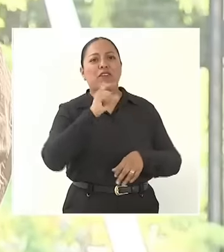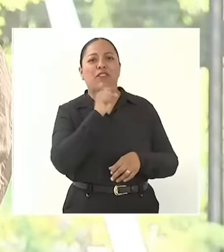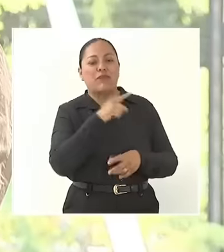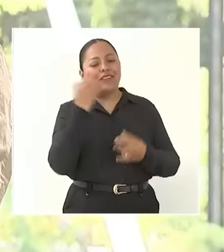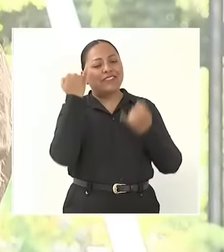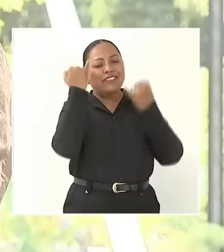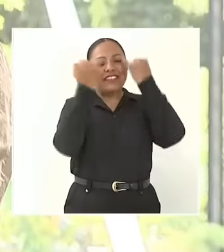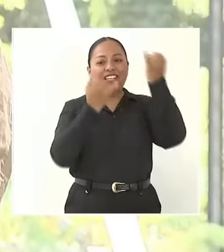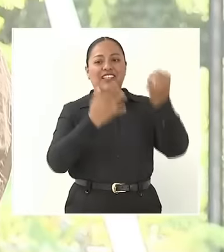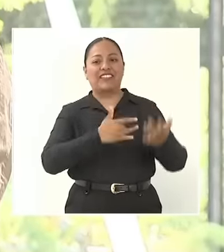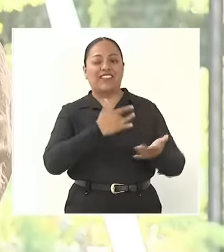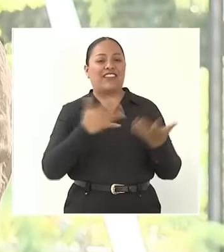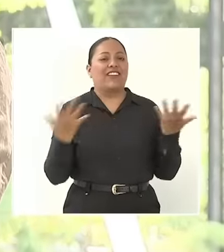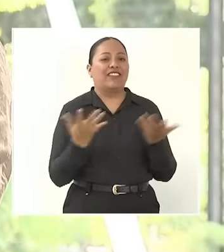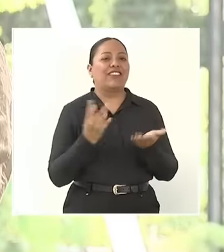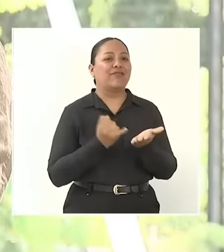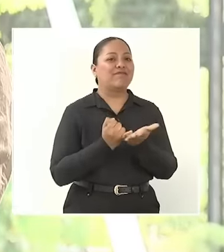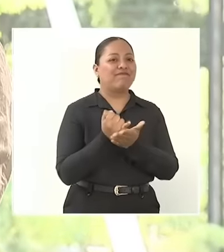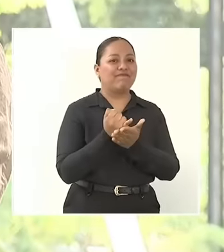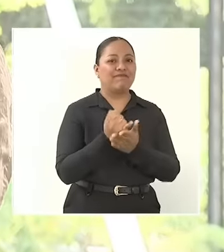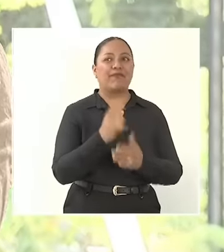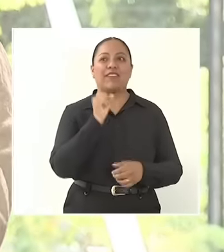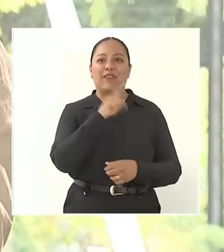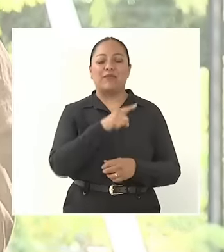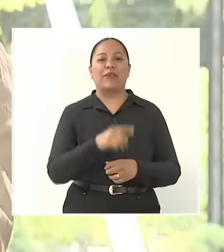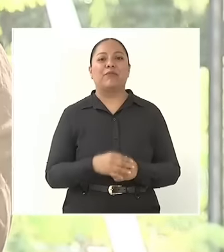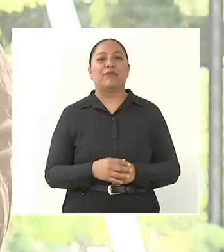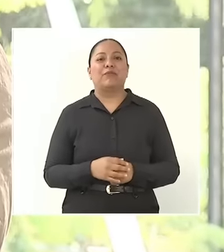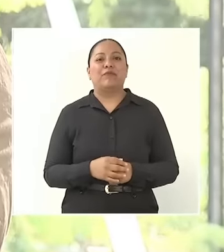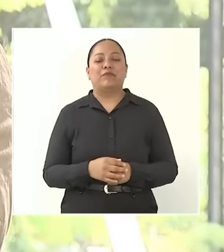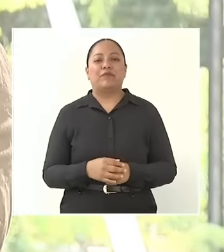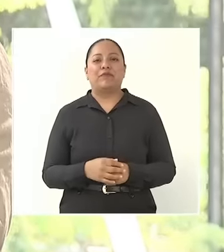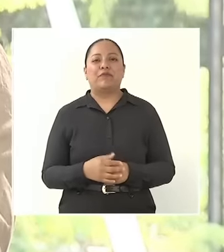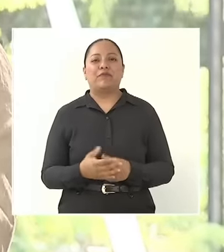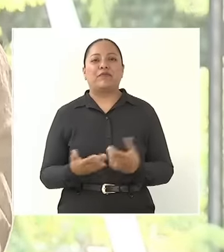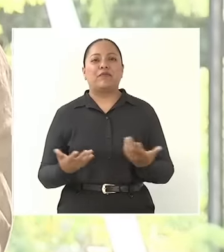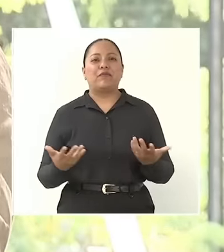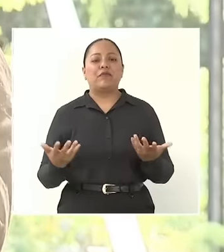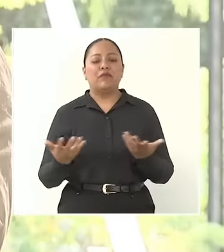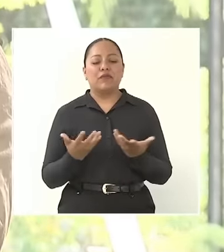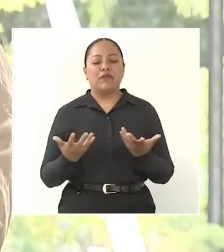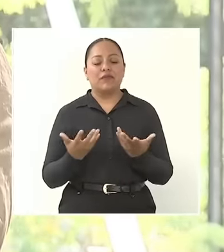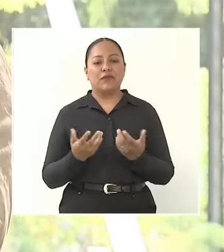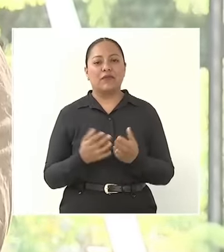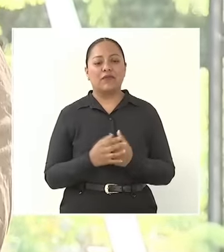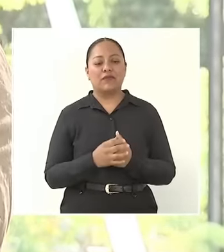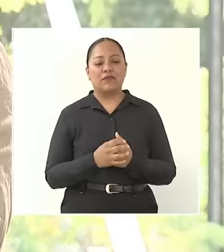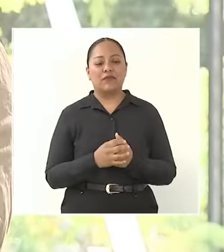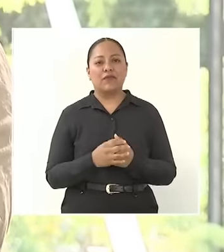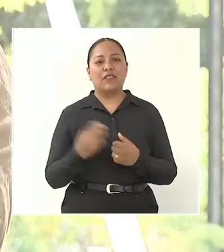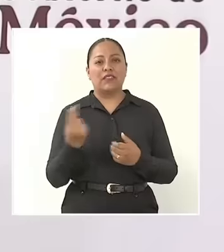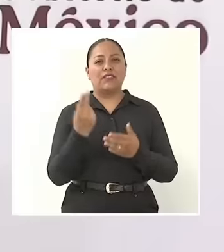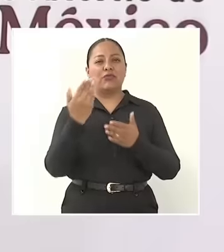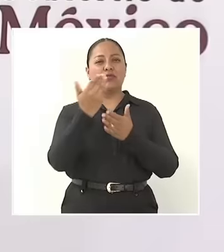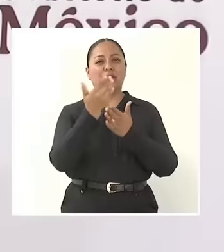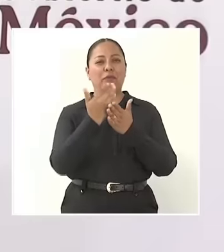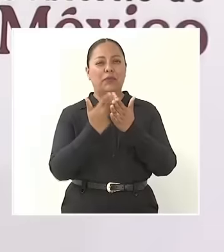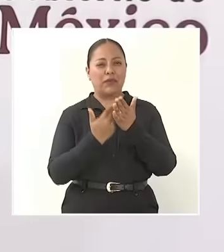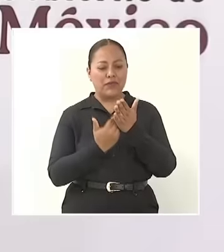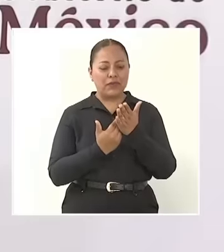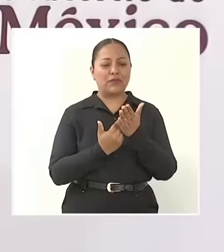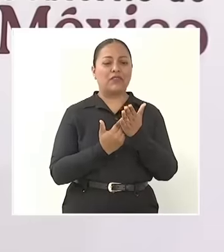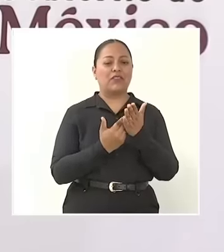sembrar derechos, en sembrar mística y sentido de servicio, en disminuir desigualdades para cosechar justicia